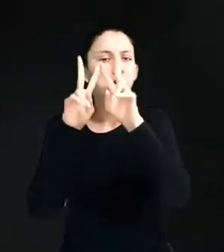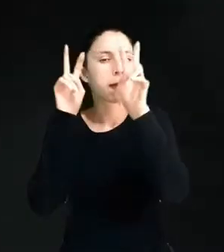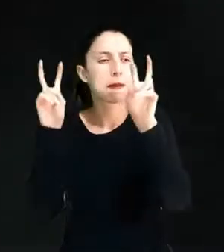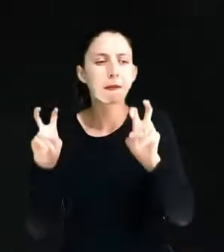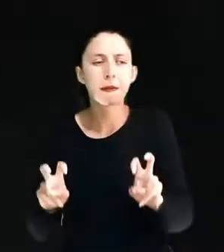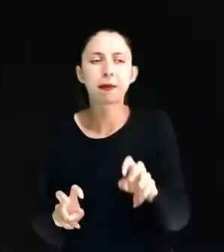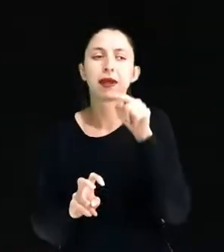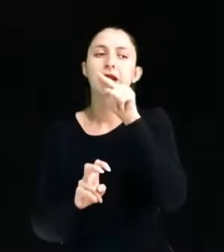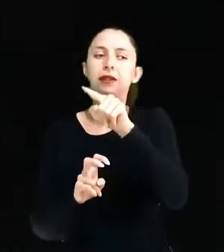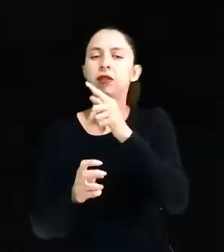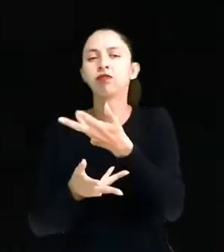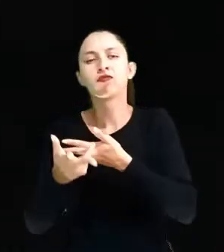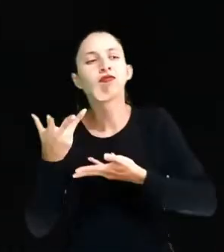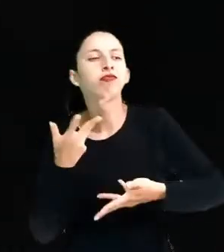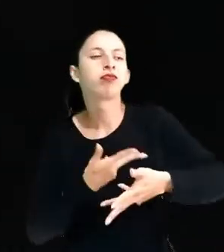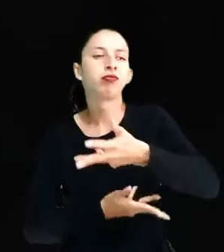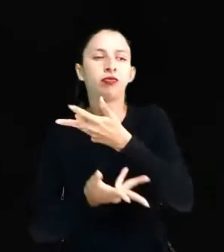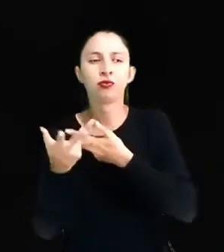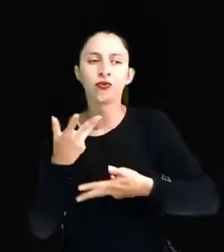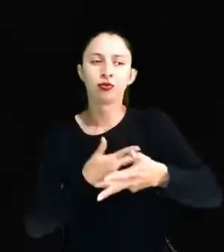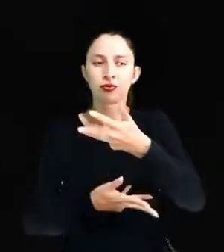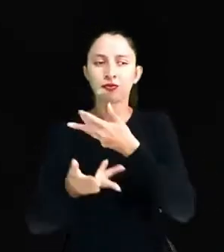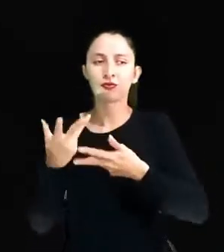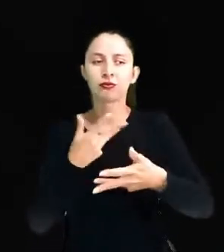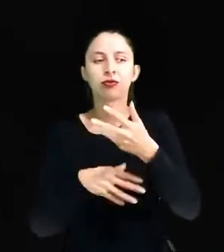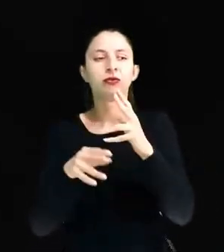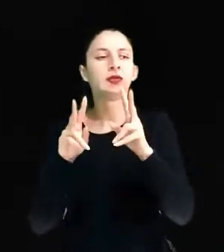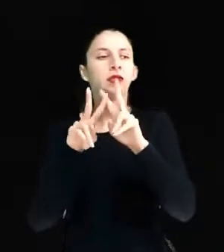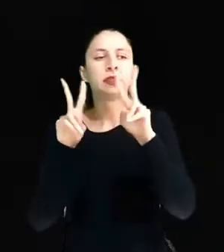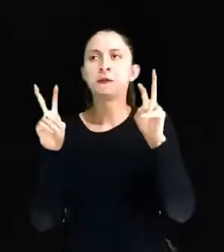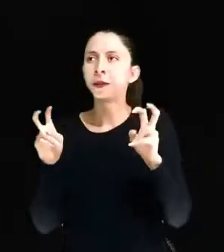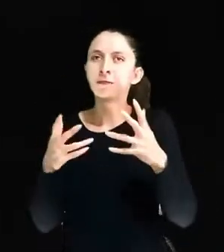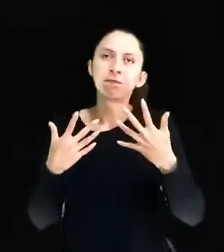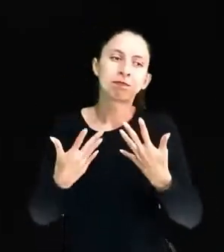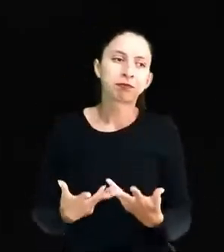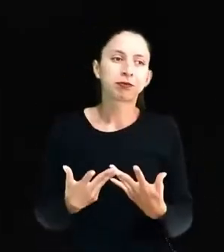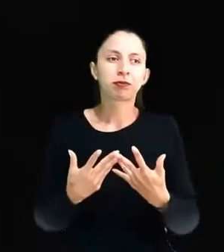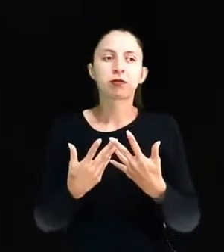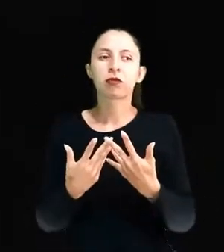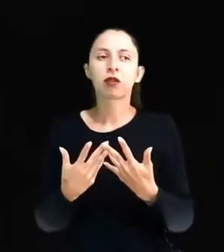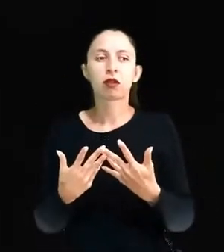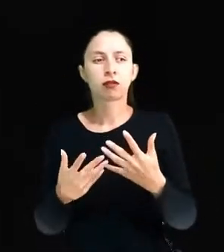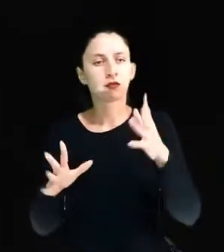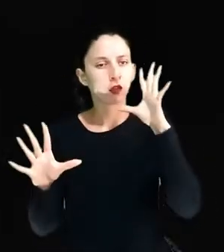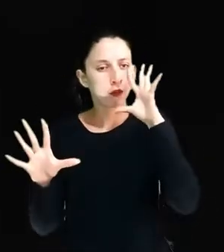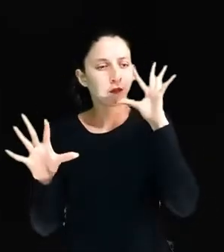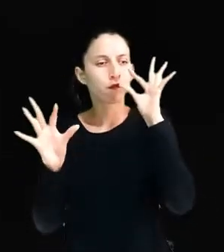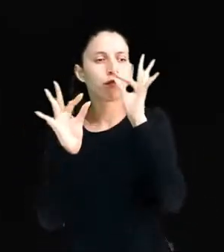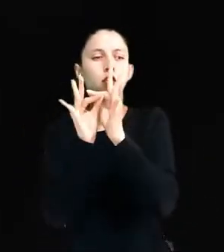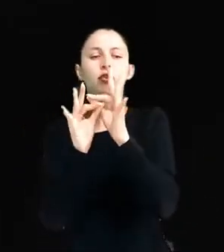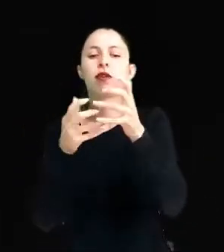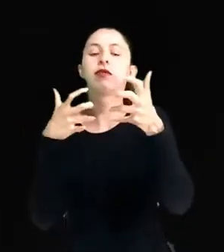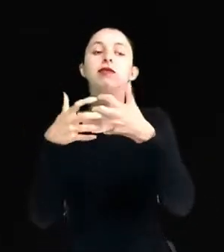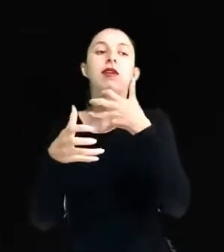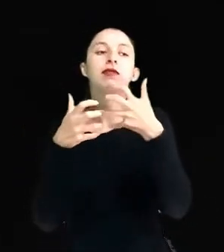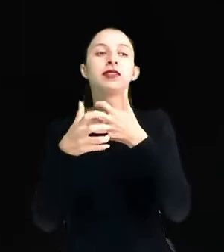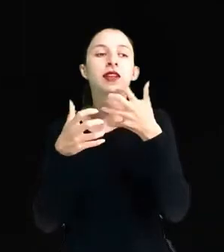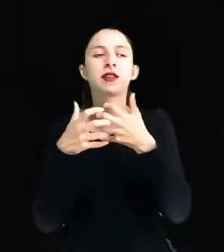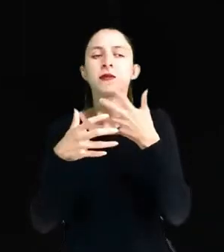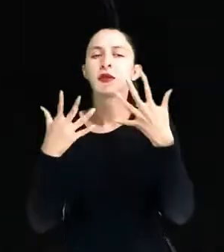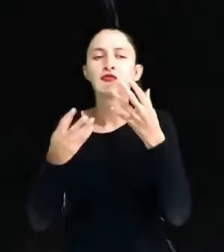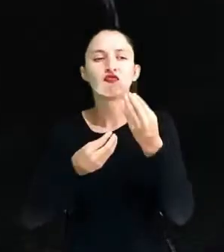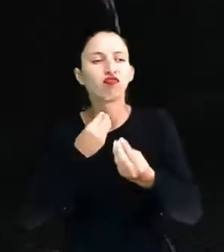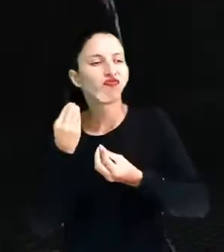las interacciones, de todo lo que es ese enfoque sistémico de poder